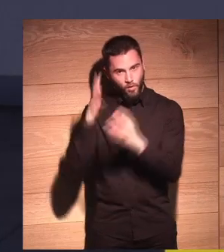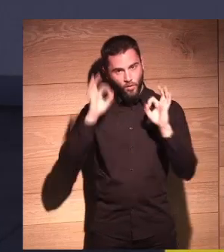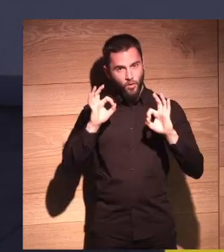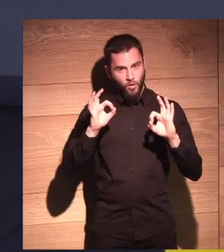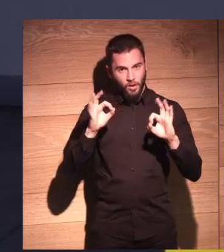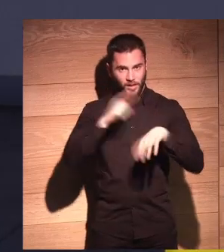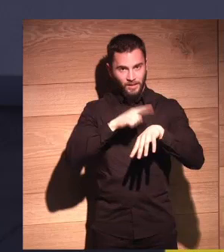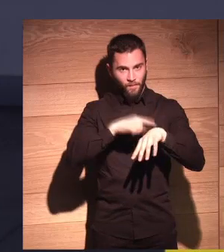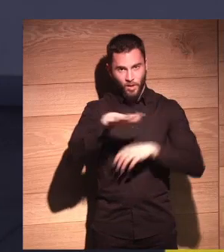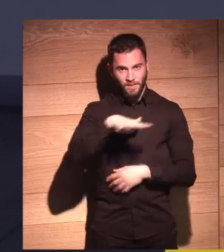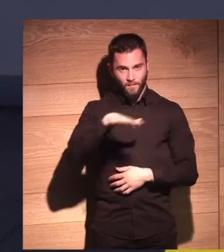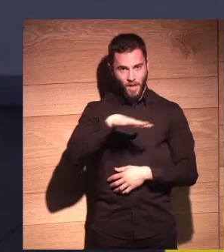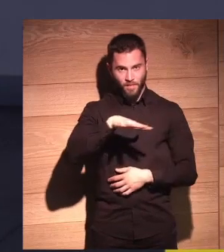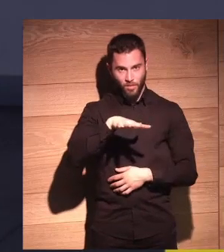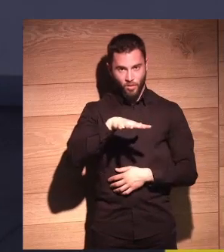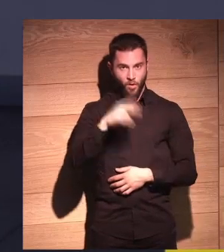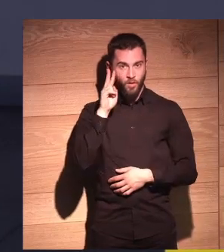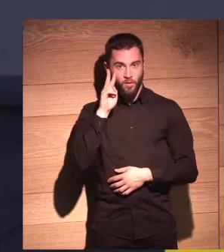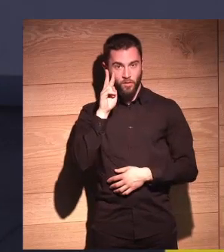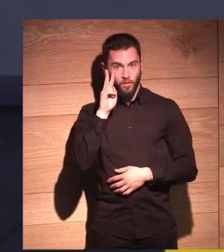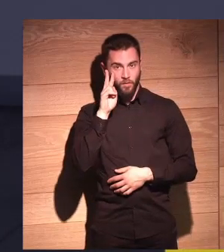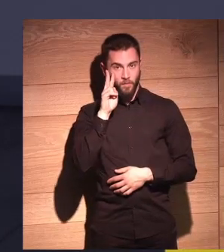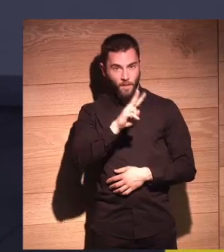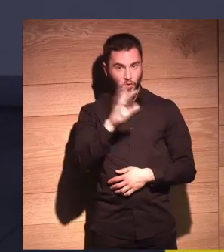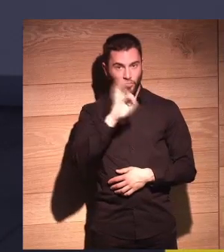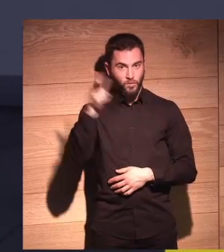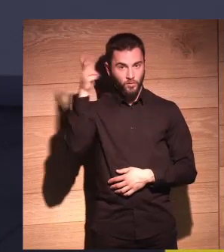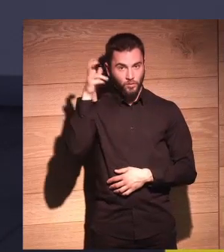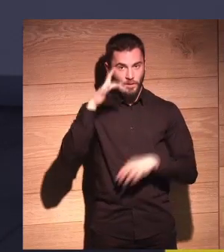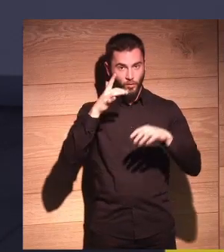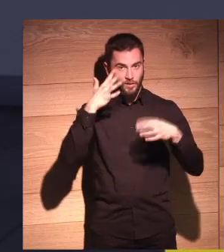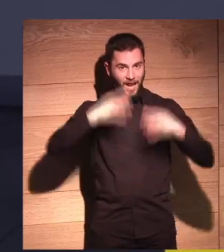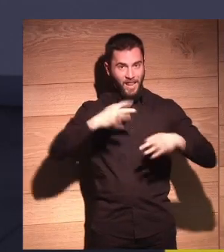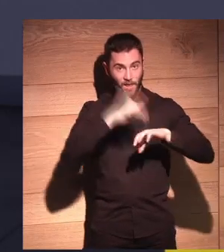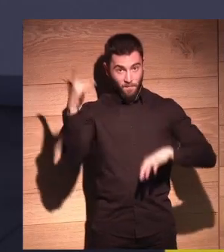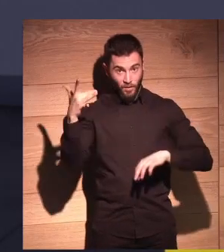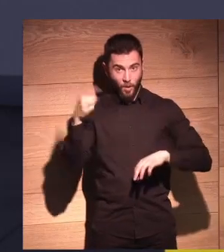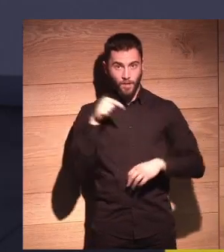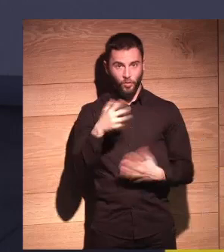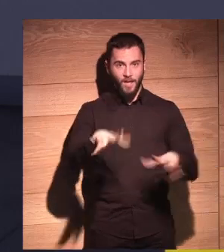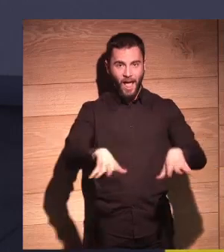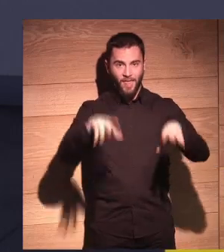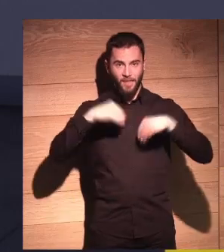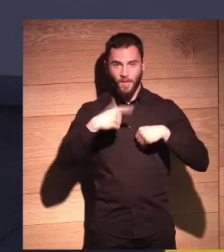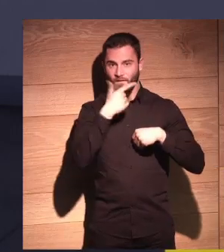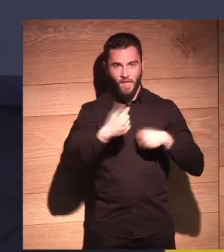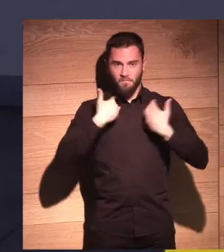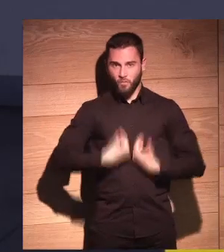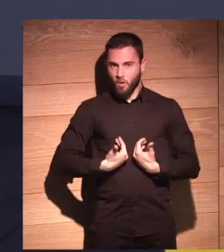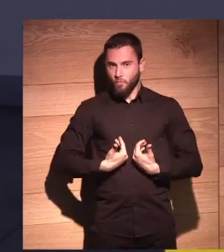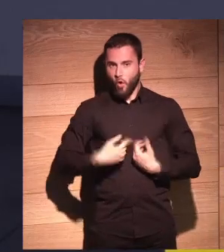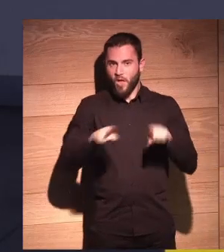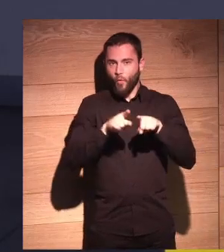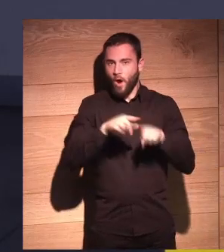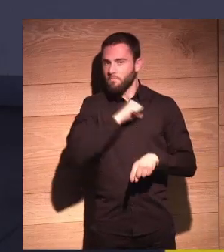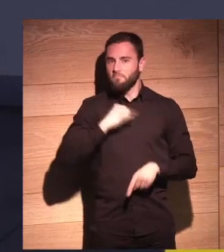congruente en el tiempo y en el espacio con lo que vemos oímos en realidad virtual, pues va a asumir fácilmente que ese cuerpo es el suyo.